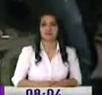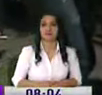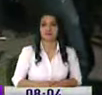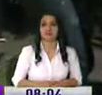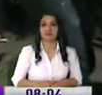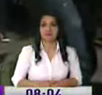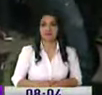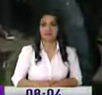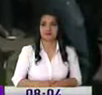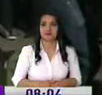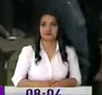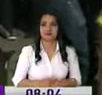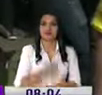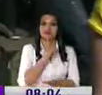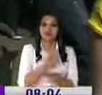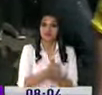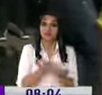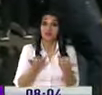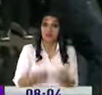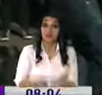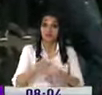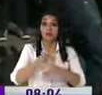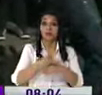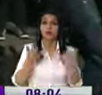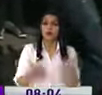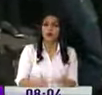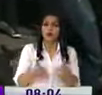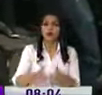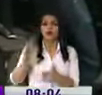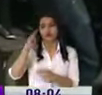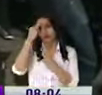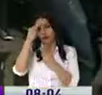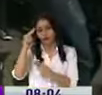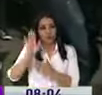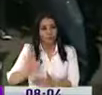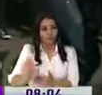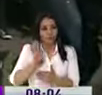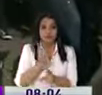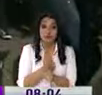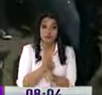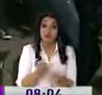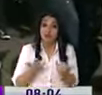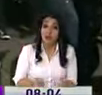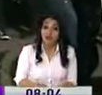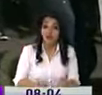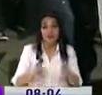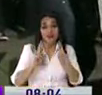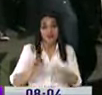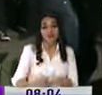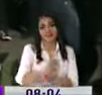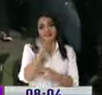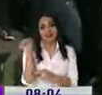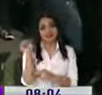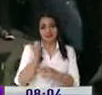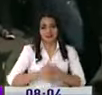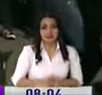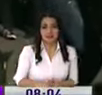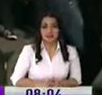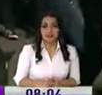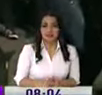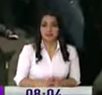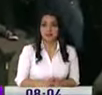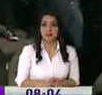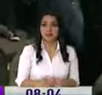Así es, como dice Andrés, hoy el Ecuador juega por el honor, así que esperemos nos dé esa ganancia necesaria el día de hoy